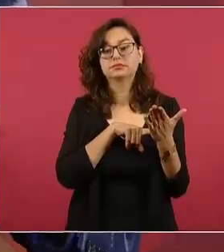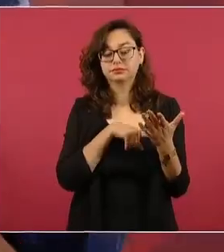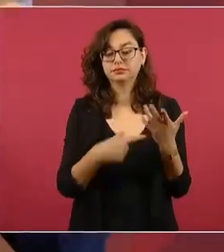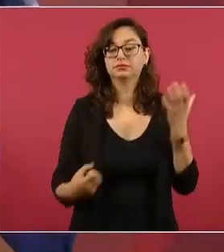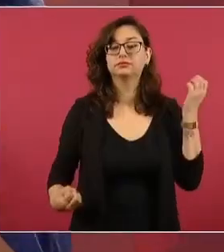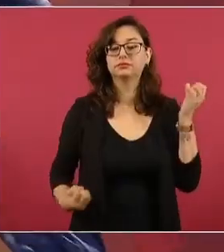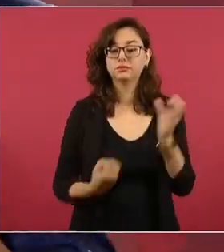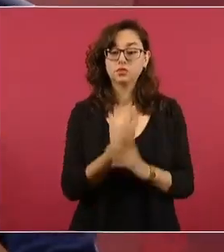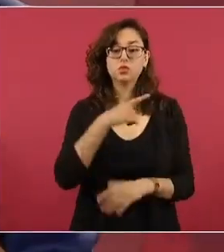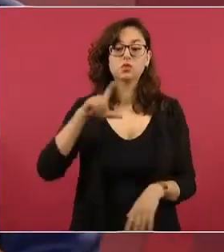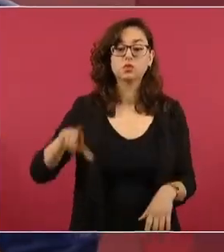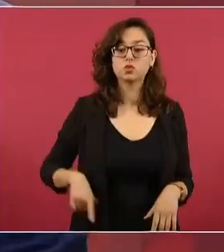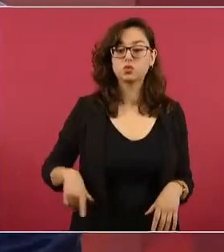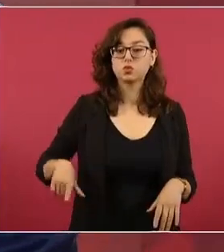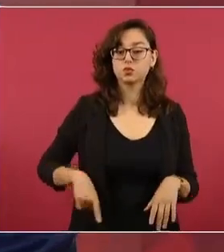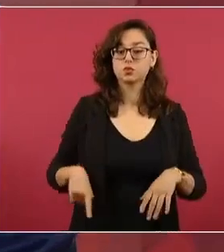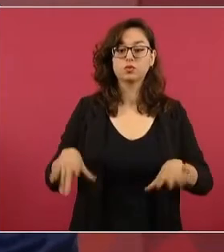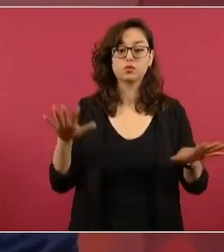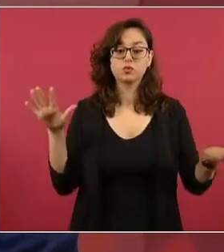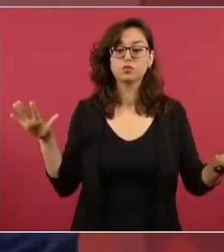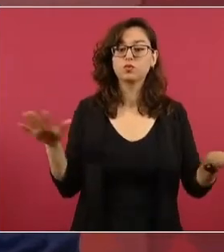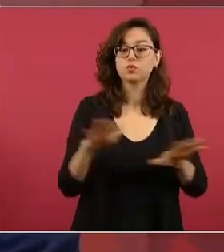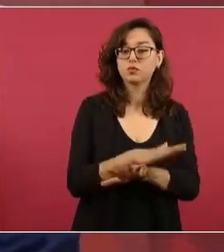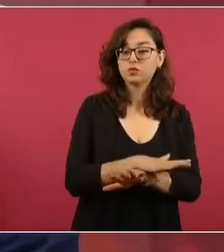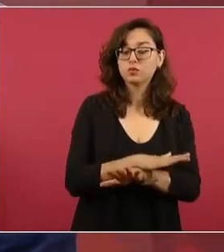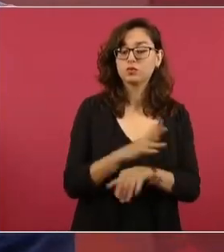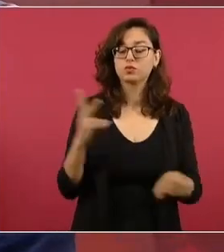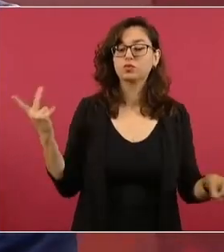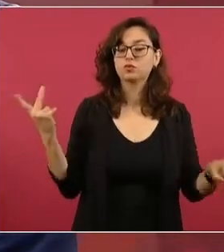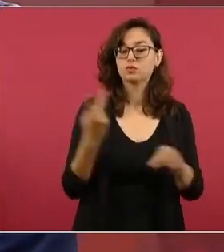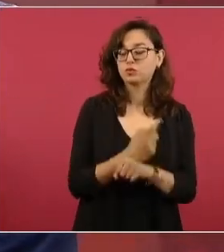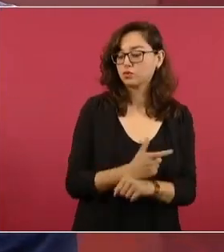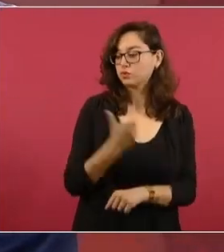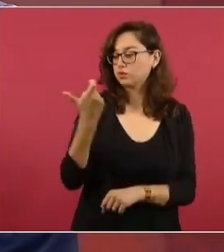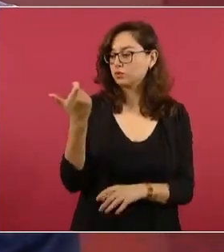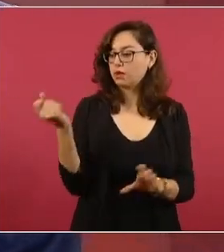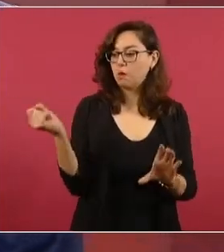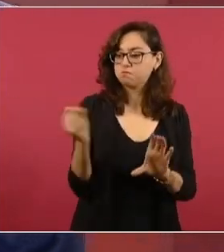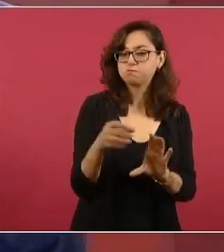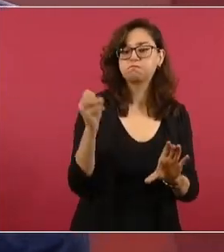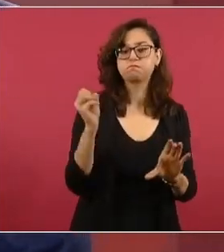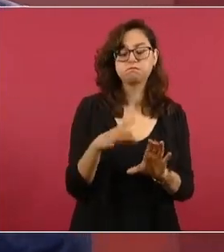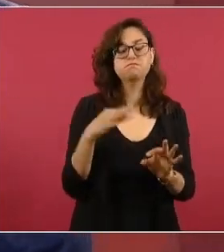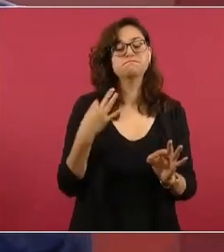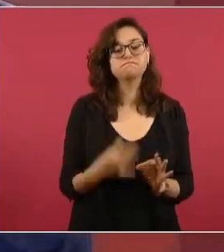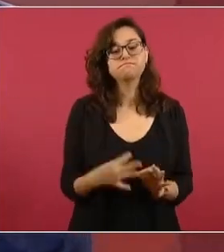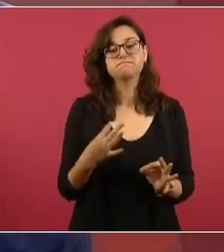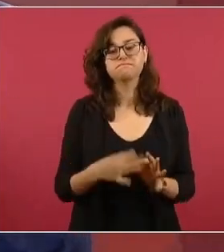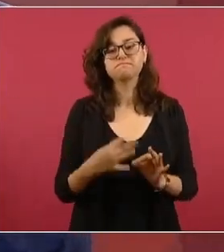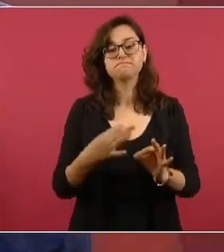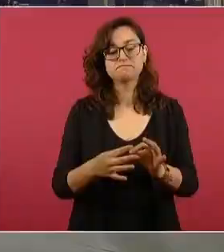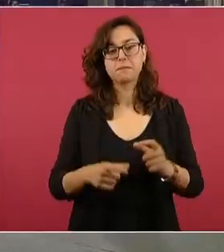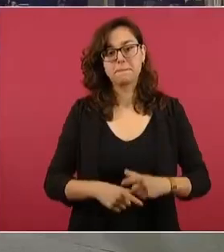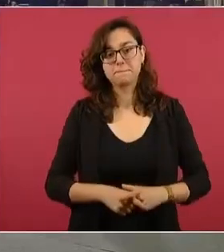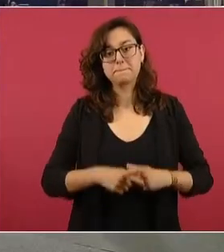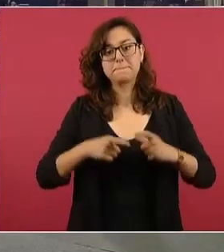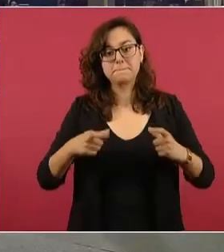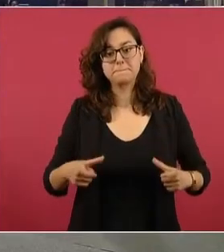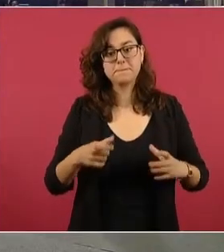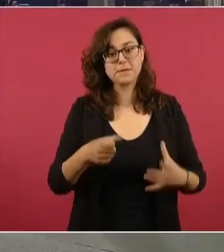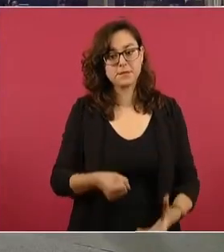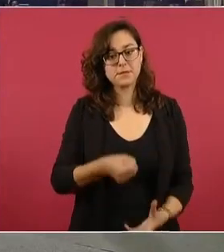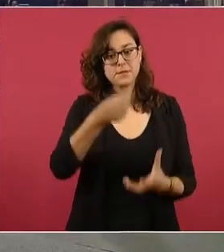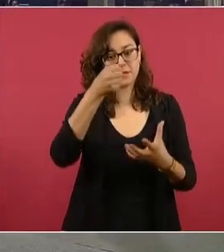cambios aumentó considerablemente el ingreso de Capuf.